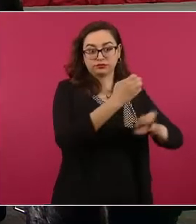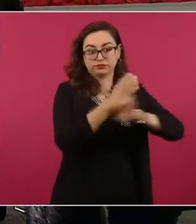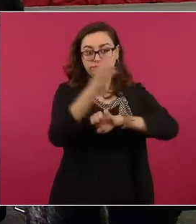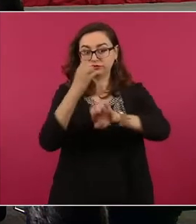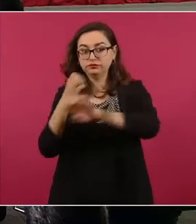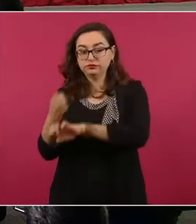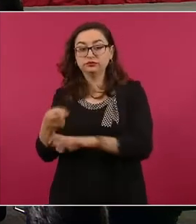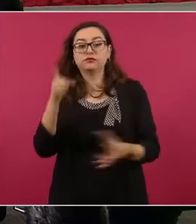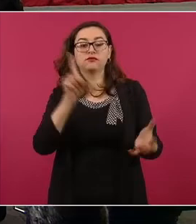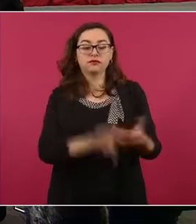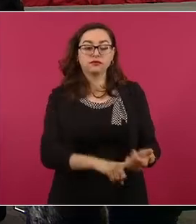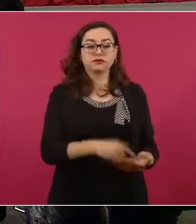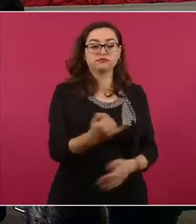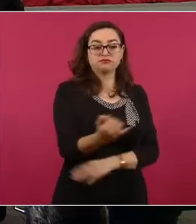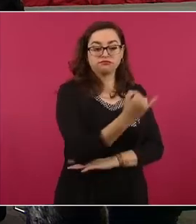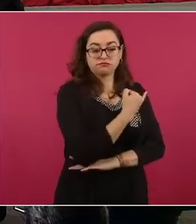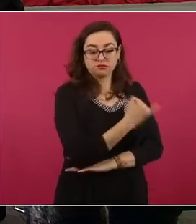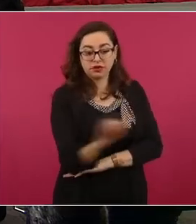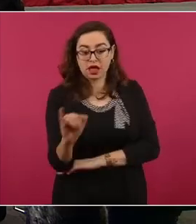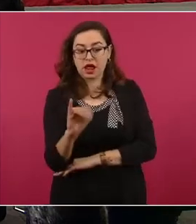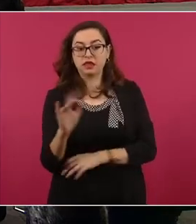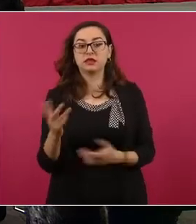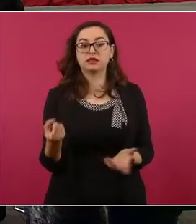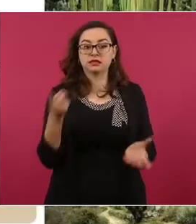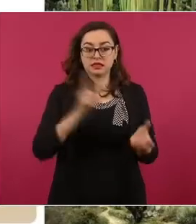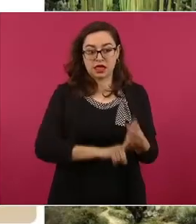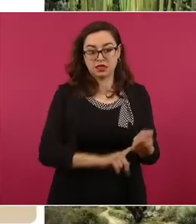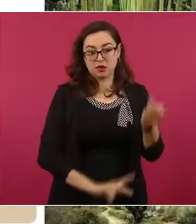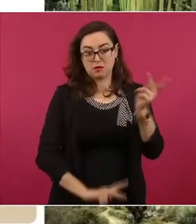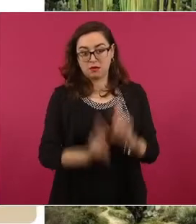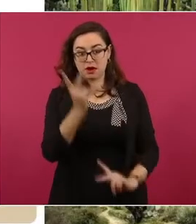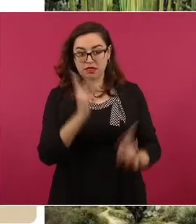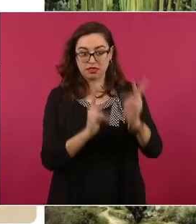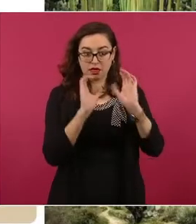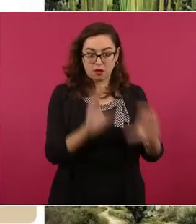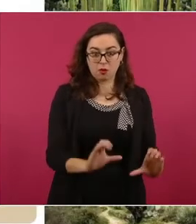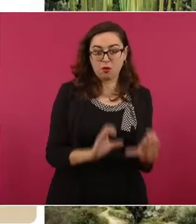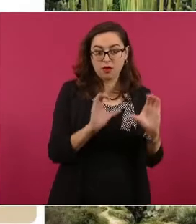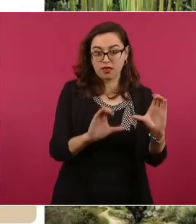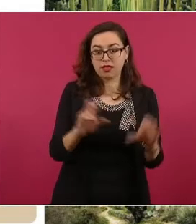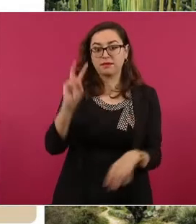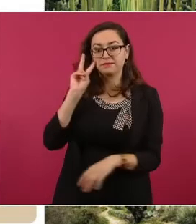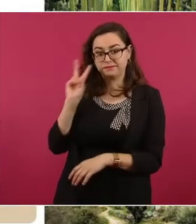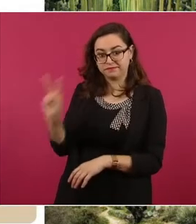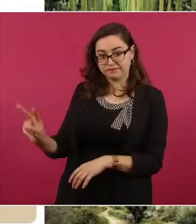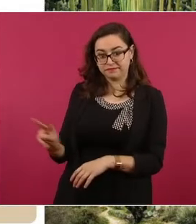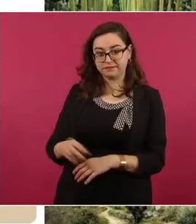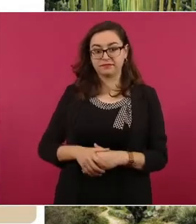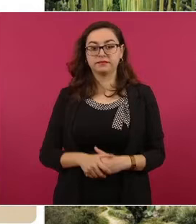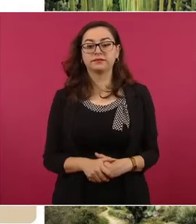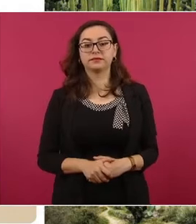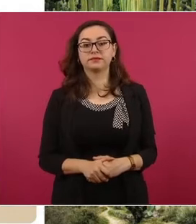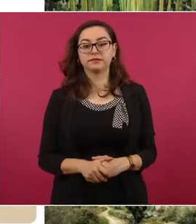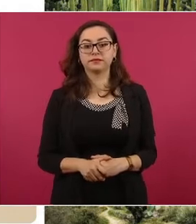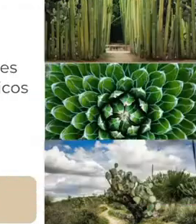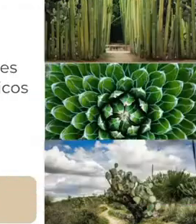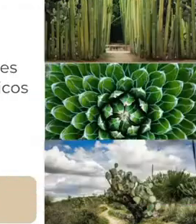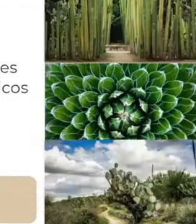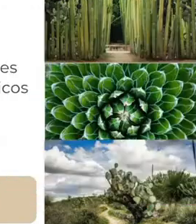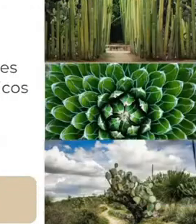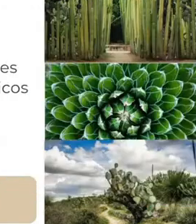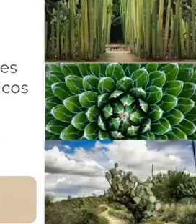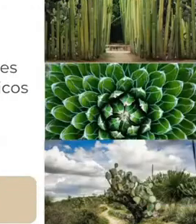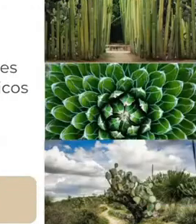estados de la República para mantener viva esta riqueza y este conocimiento, y ahí tener focos de